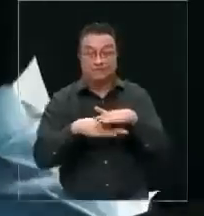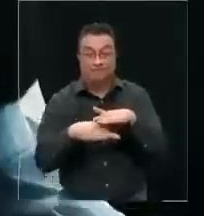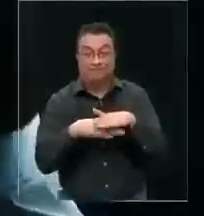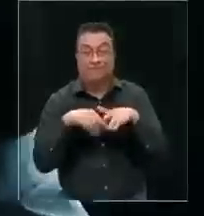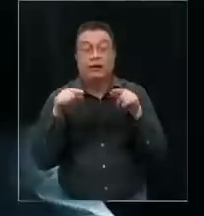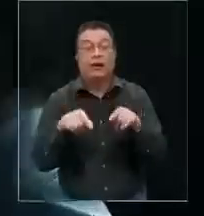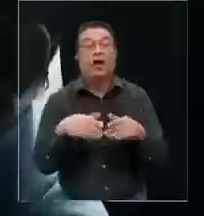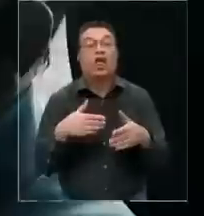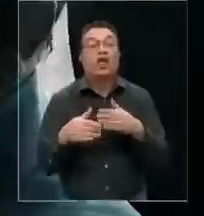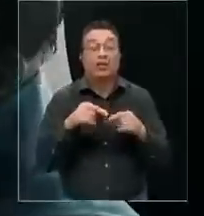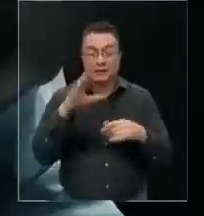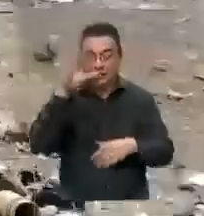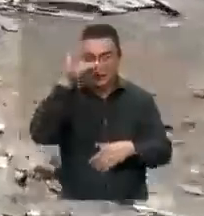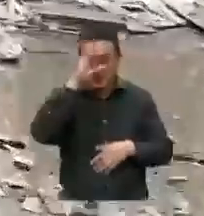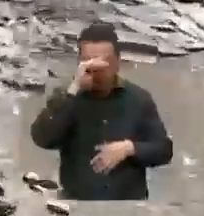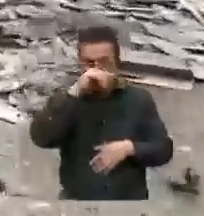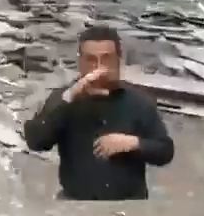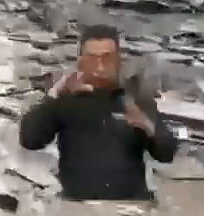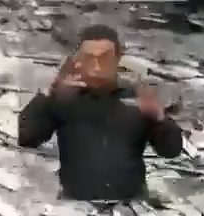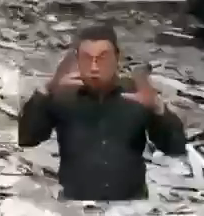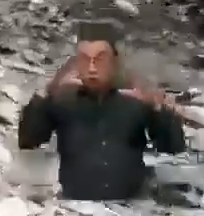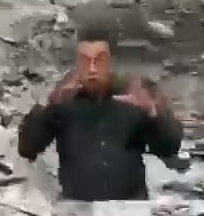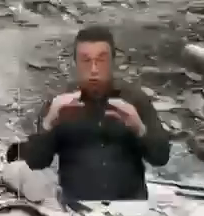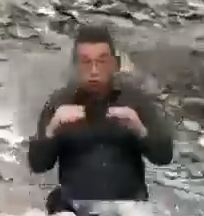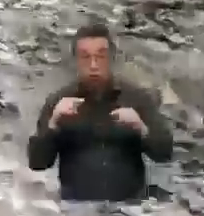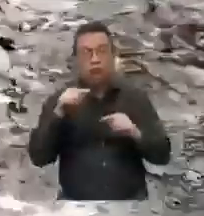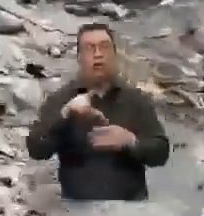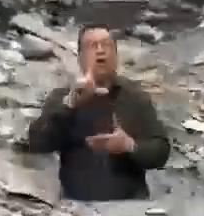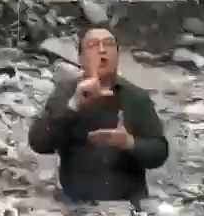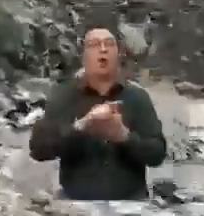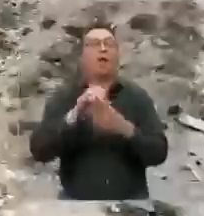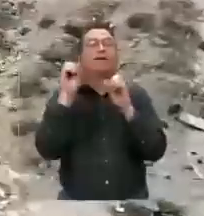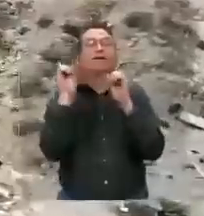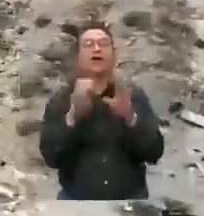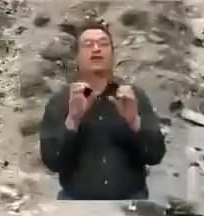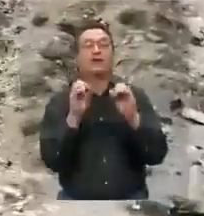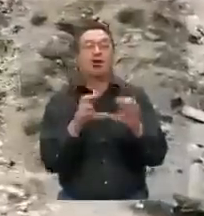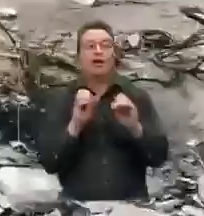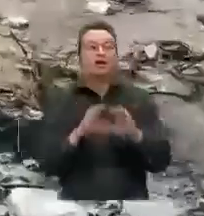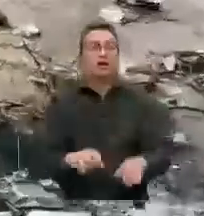que en la noche, una vez que oscurece, es punto de bota.